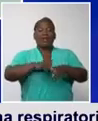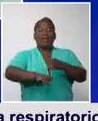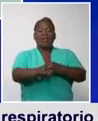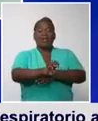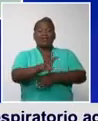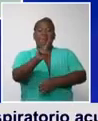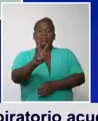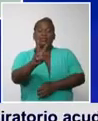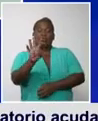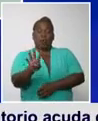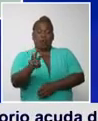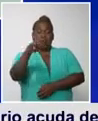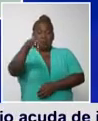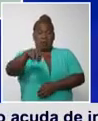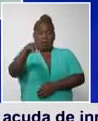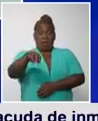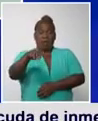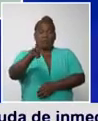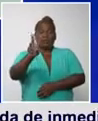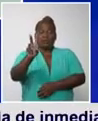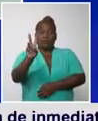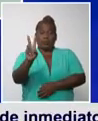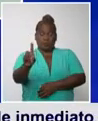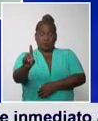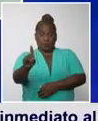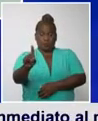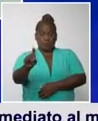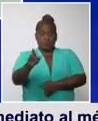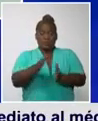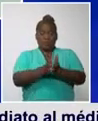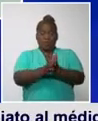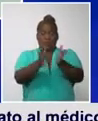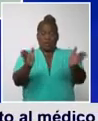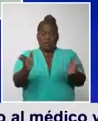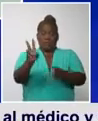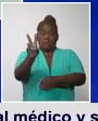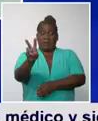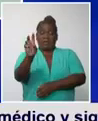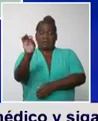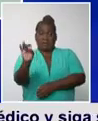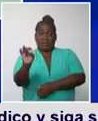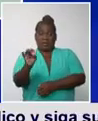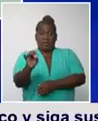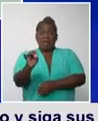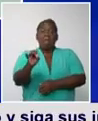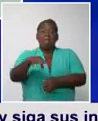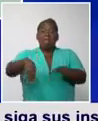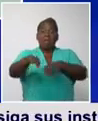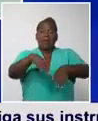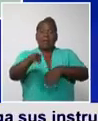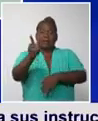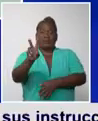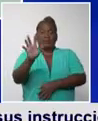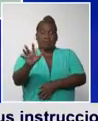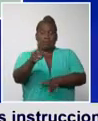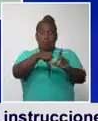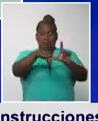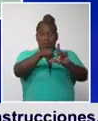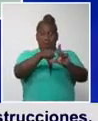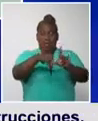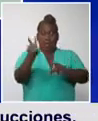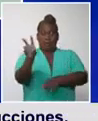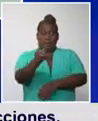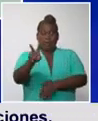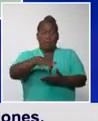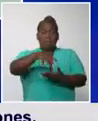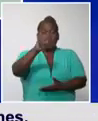34, Marianao 31, San Miguel del Padrón 27, Playa 25, Regla 22, Plaza de la